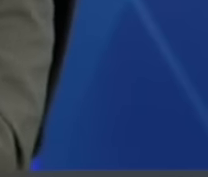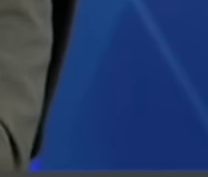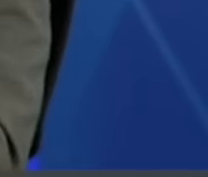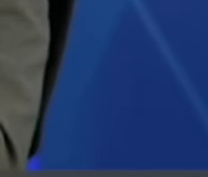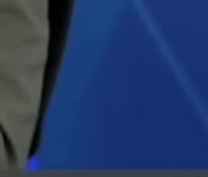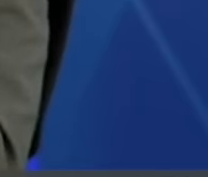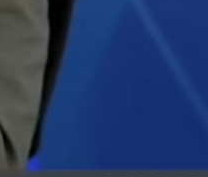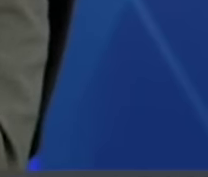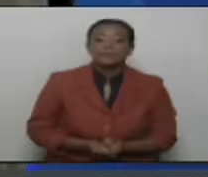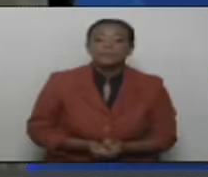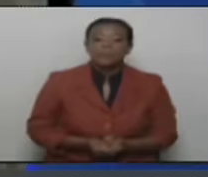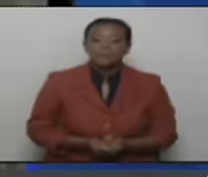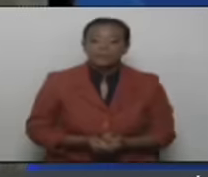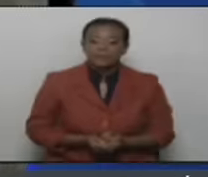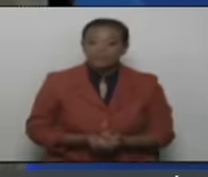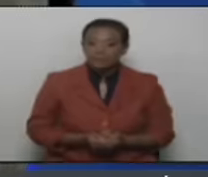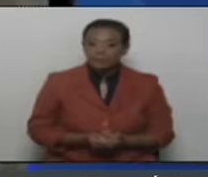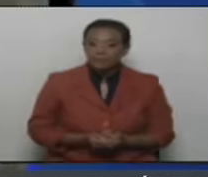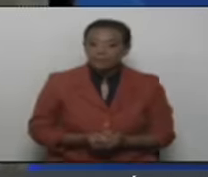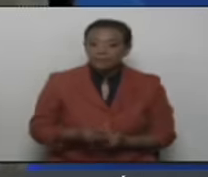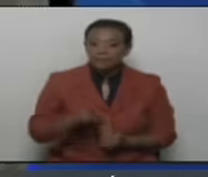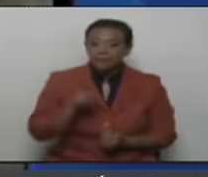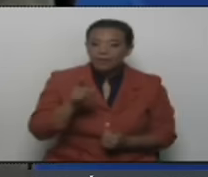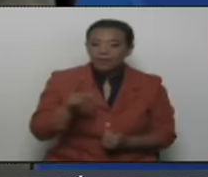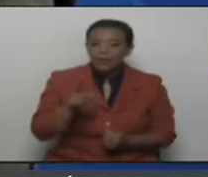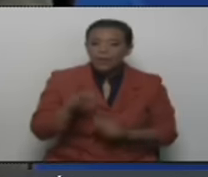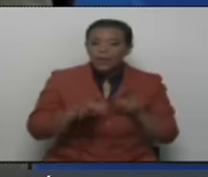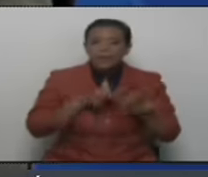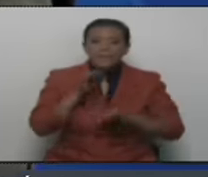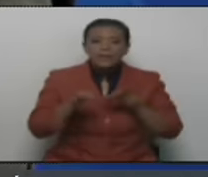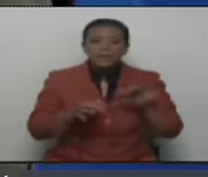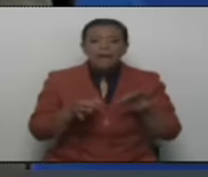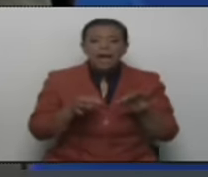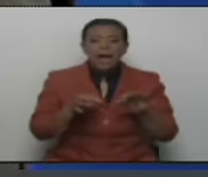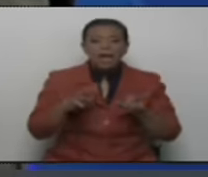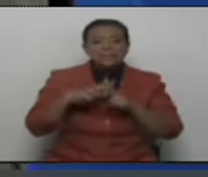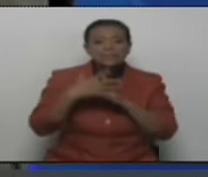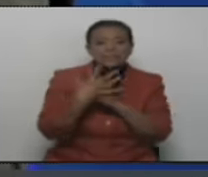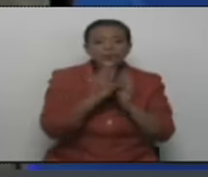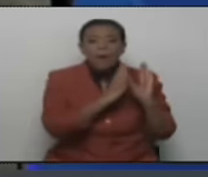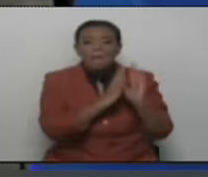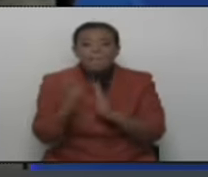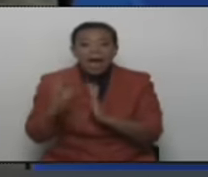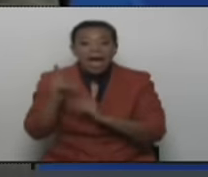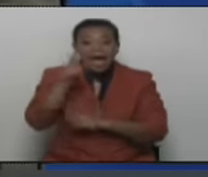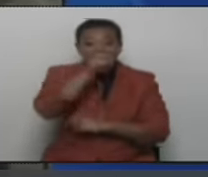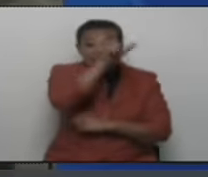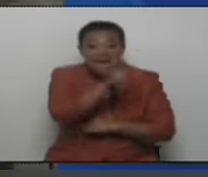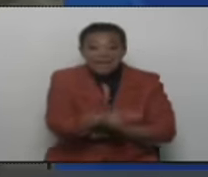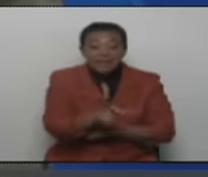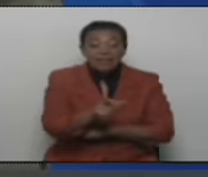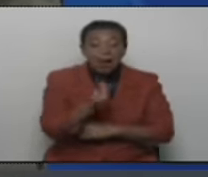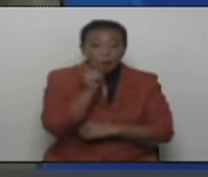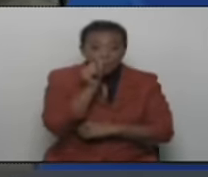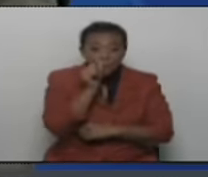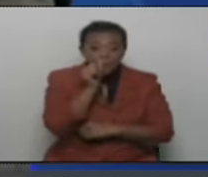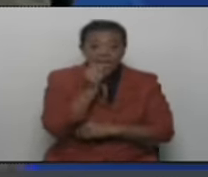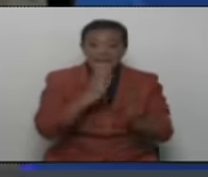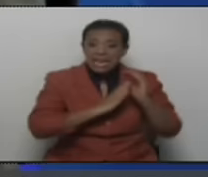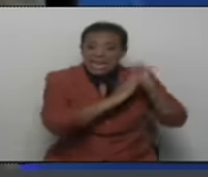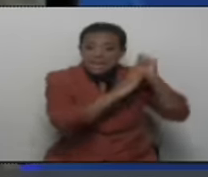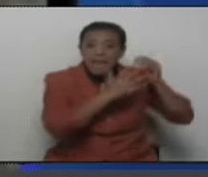en escalada, que, de acuerdo a los planificadores en Estados Unidos y